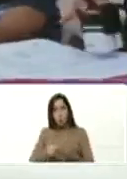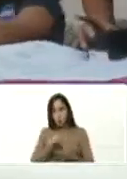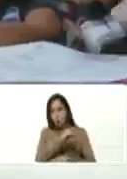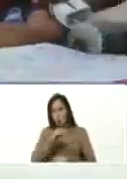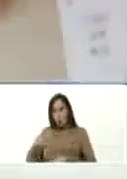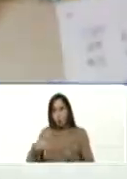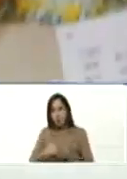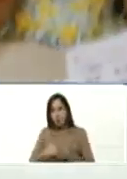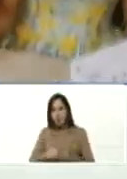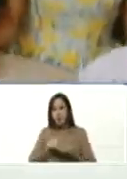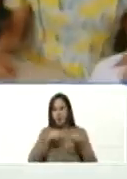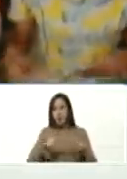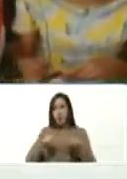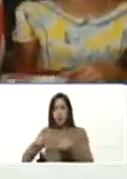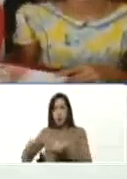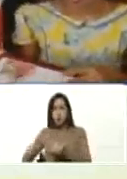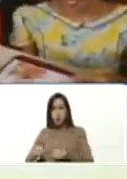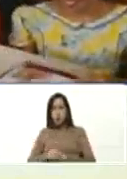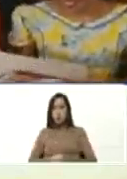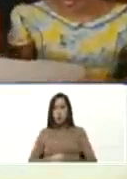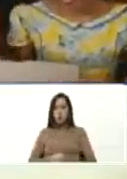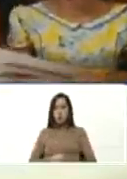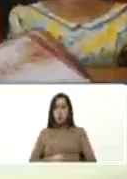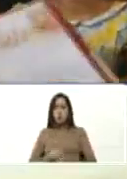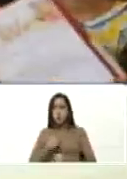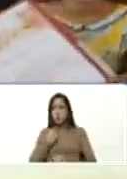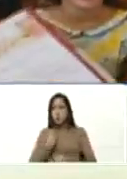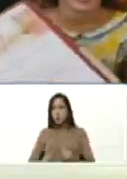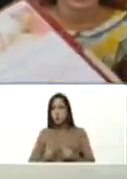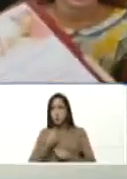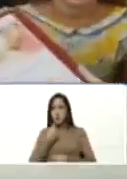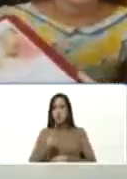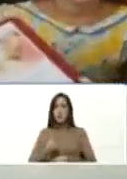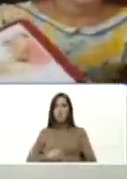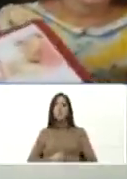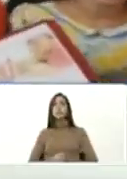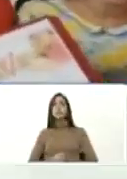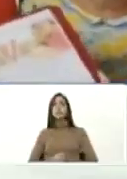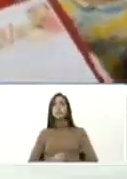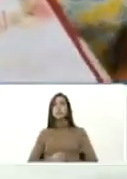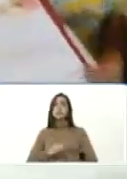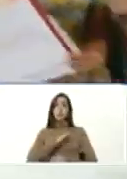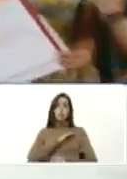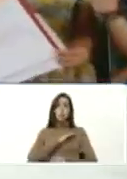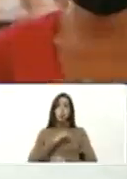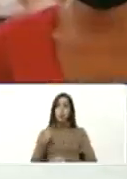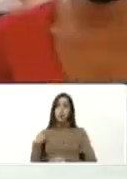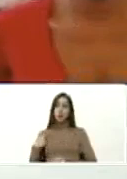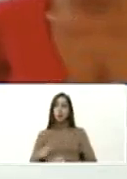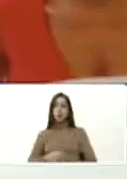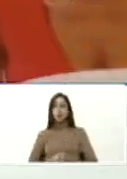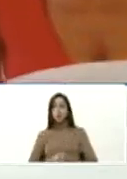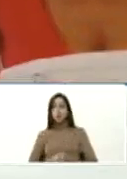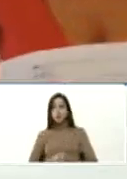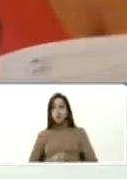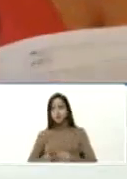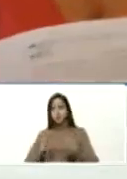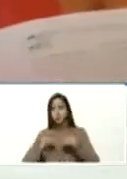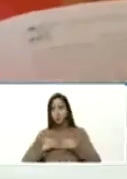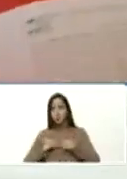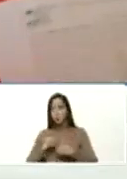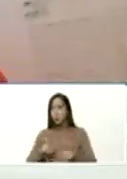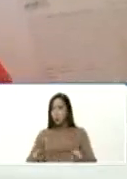1.200.000 de títulos de tierra, que es mucho decir, el título de tierra que le corresponde. Es como sembrar la tierra.